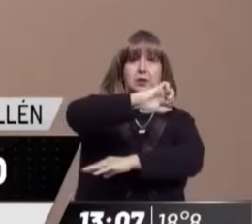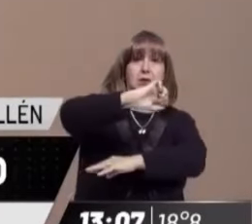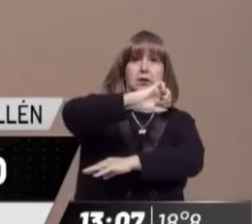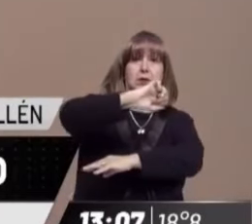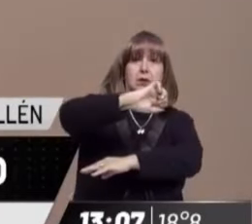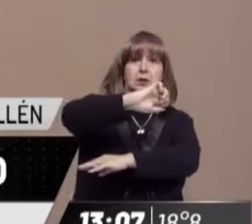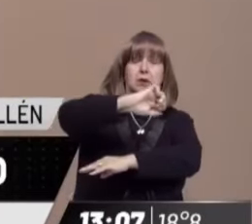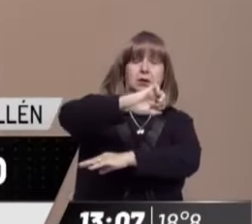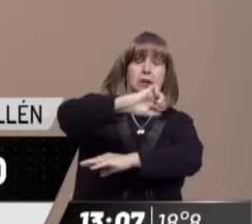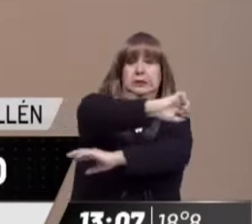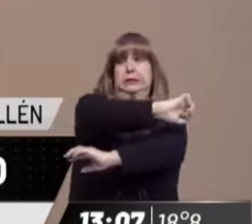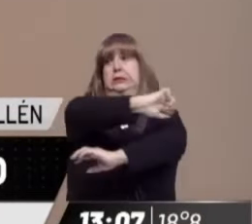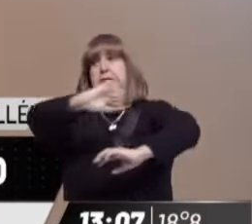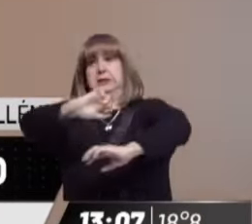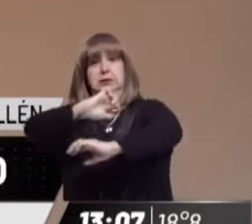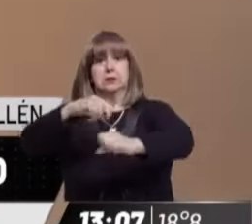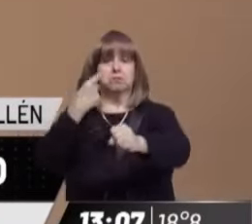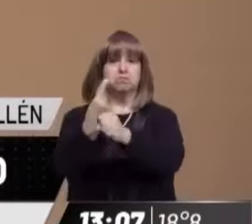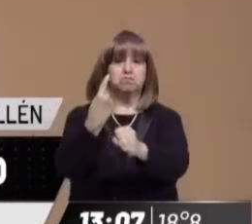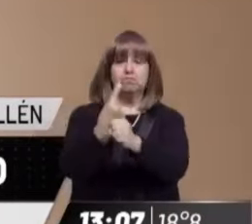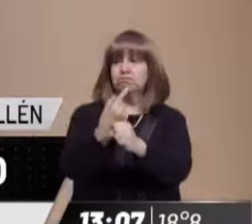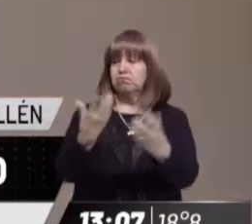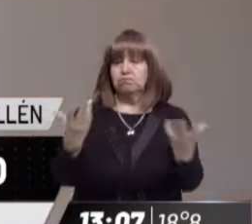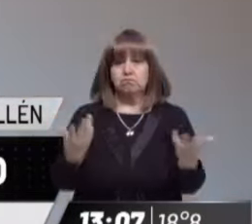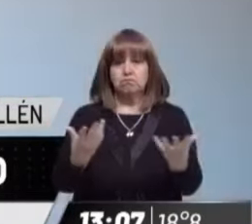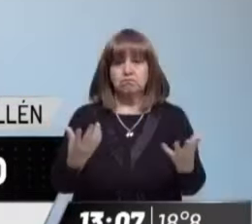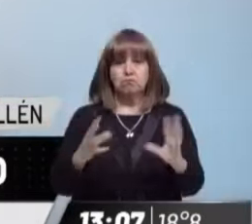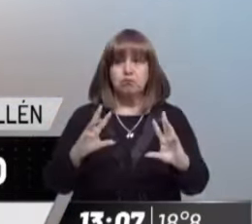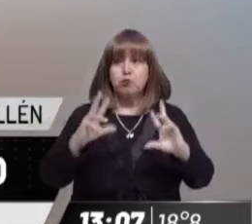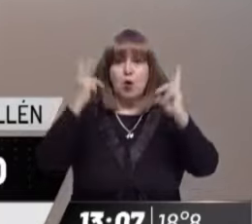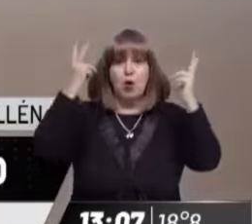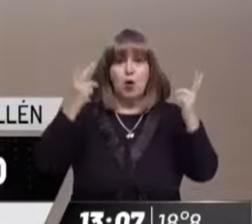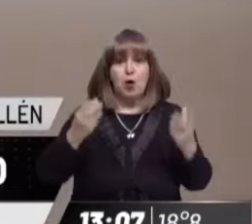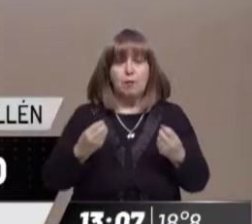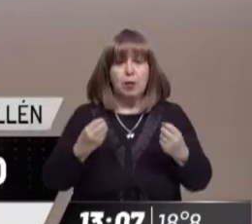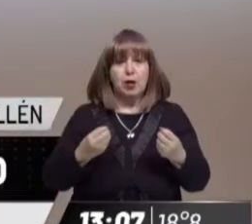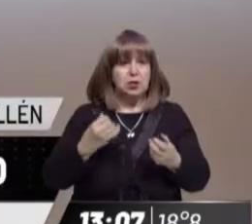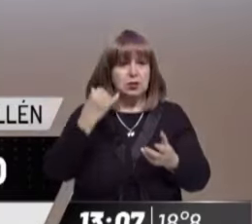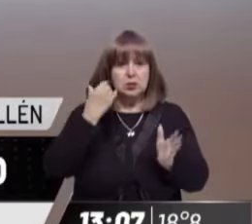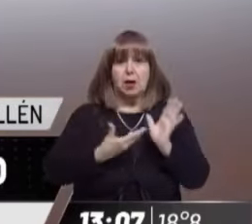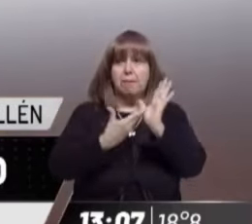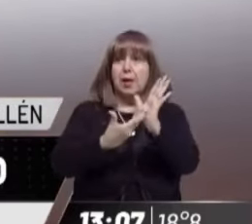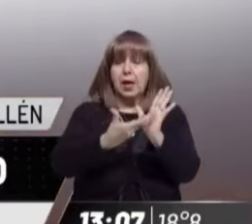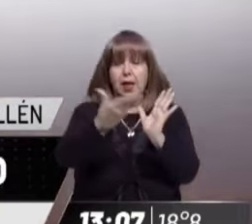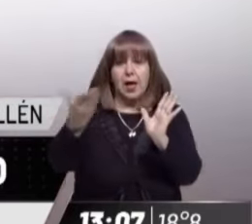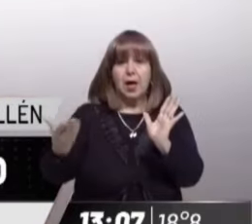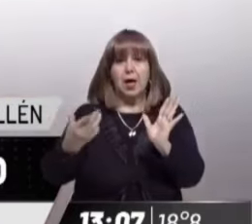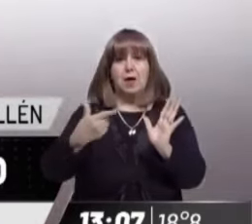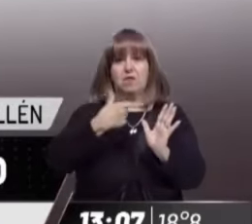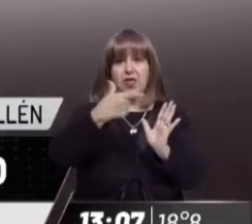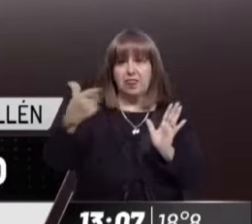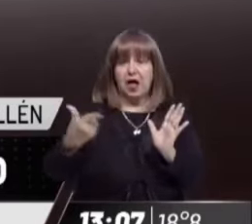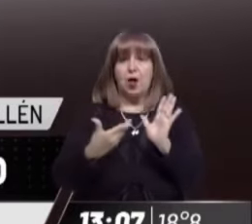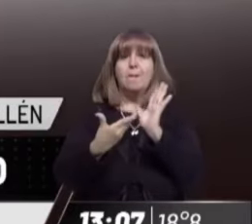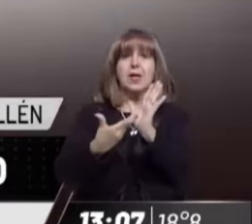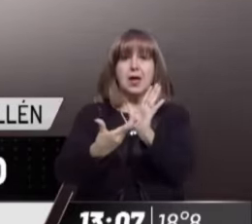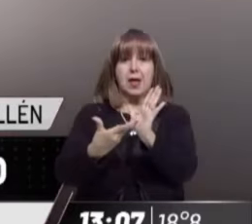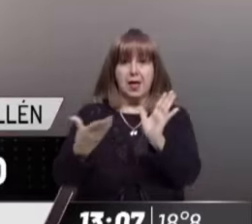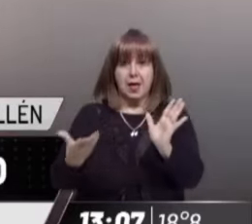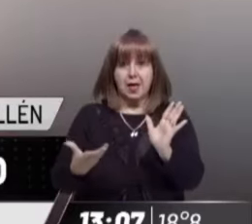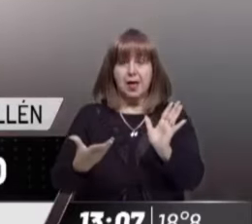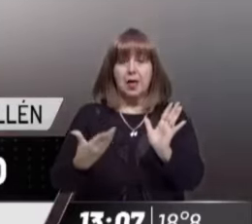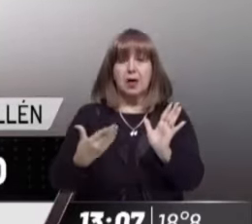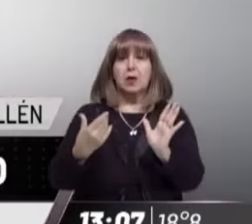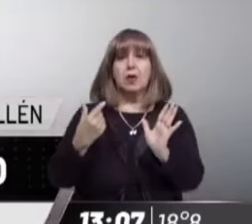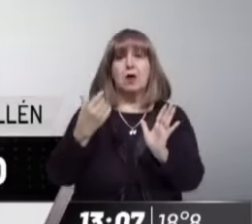problemas de instalación. Lo que suma esto, más indignación a esta denuncia que ha hecho pública. Este video rápidamente se viralizó a través